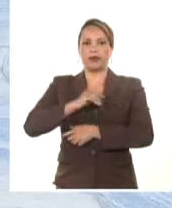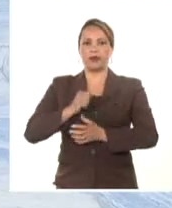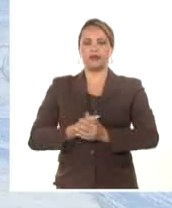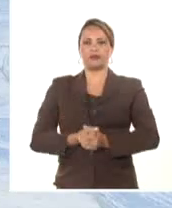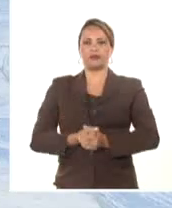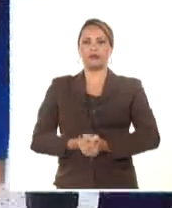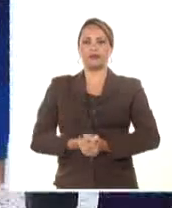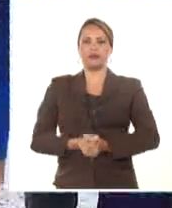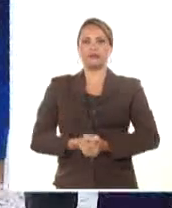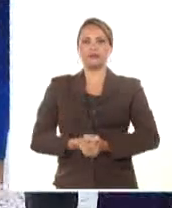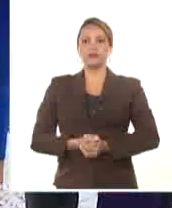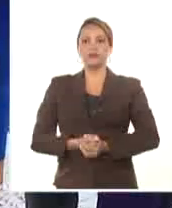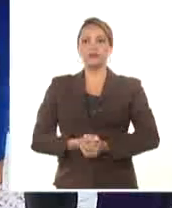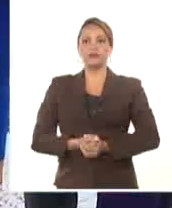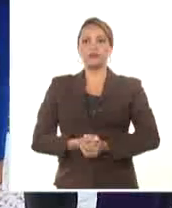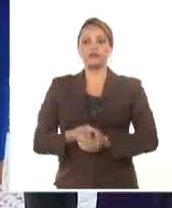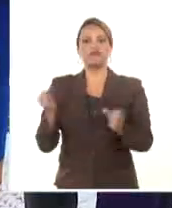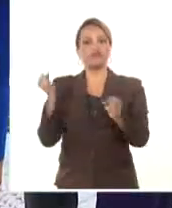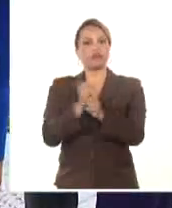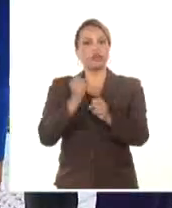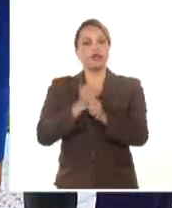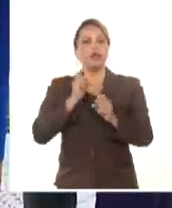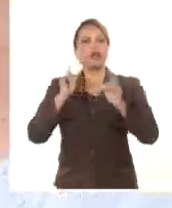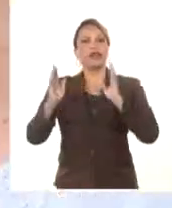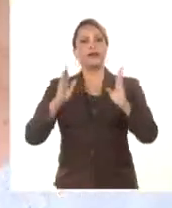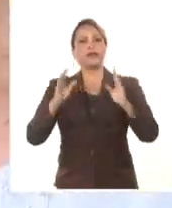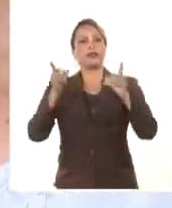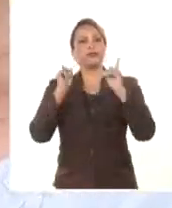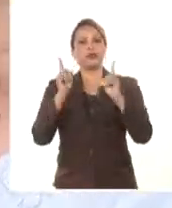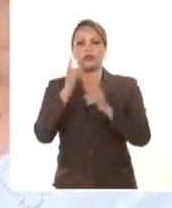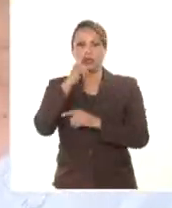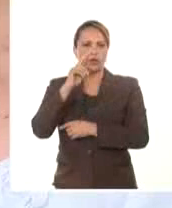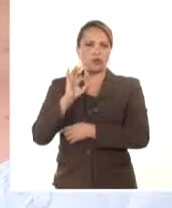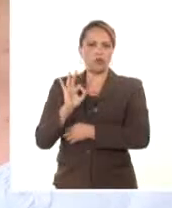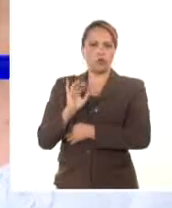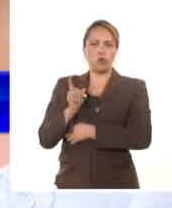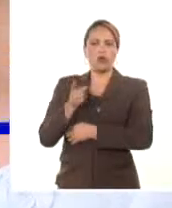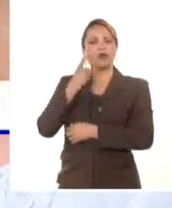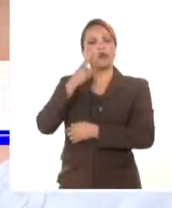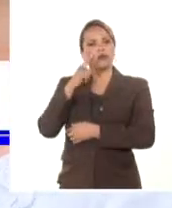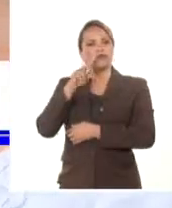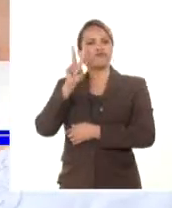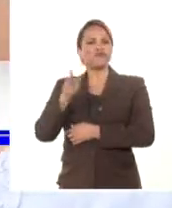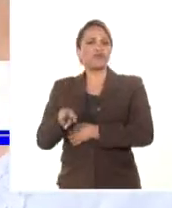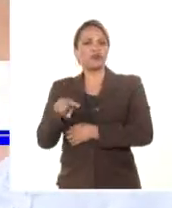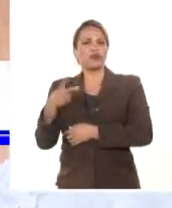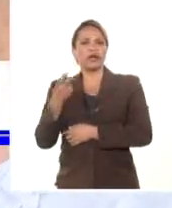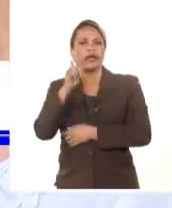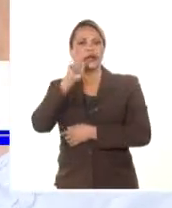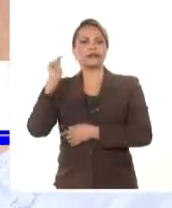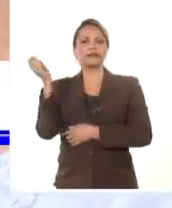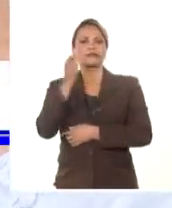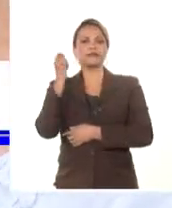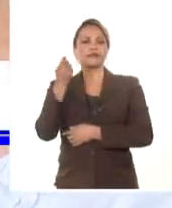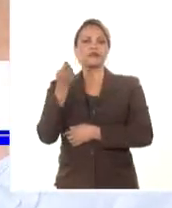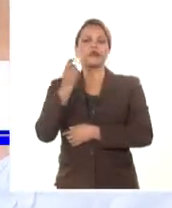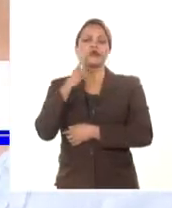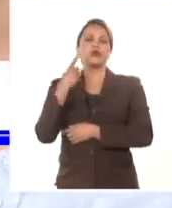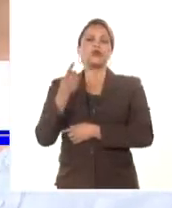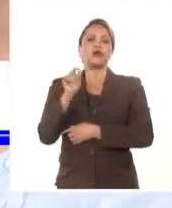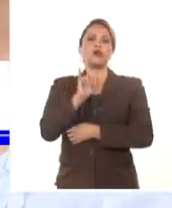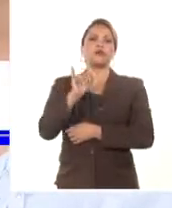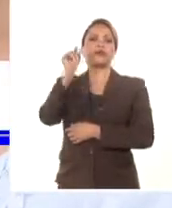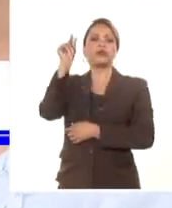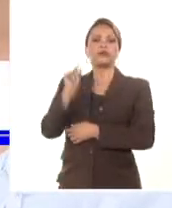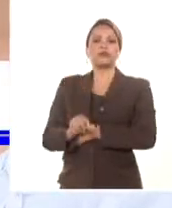solamente desde el punto de vista político, porque no solamente debemos ver a estas figuras como grandes políticos, sino como